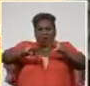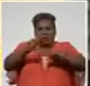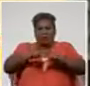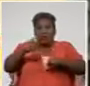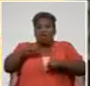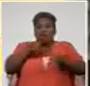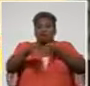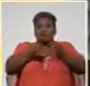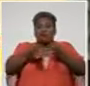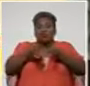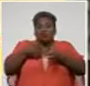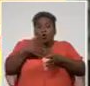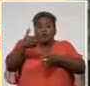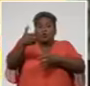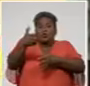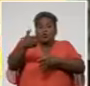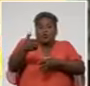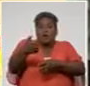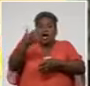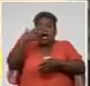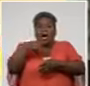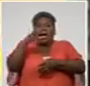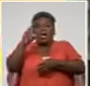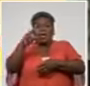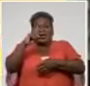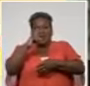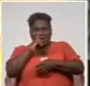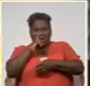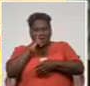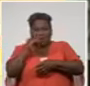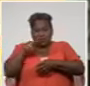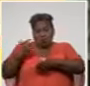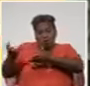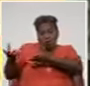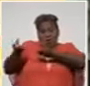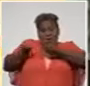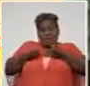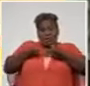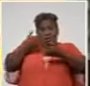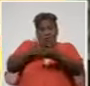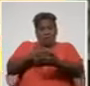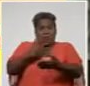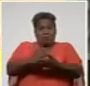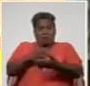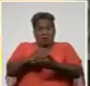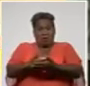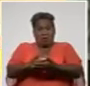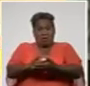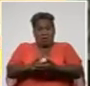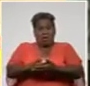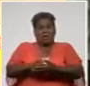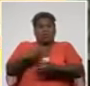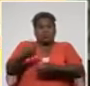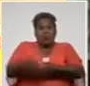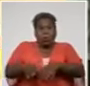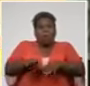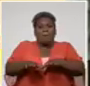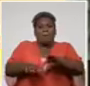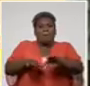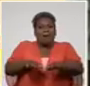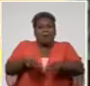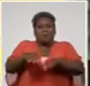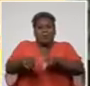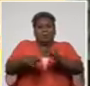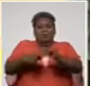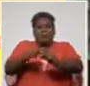el ARN viral. Yo cuando recibo las muestras, entran directo a la cabina y todos los pasos que se realicen es aquí adentro, que es una